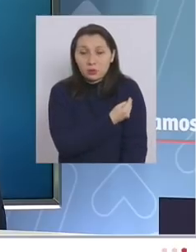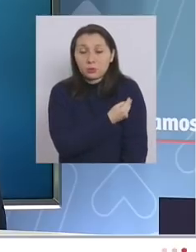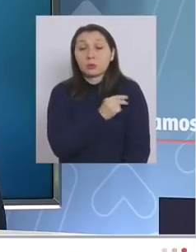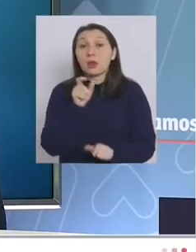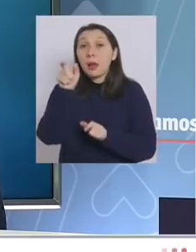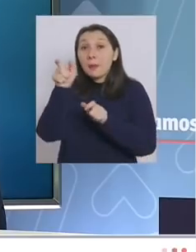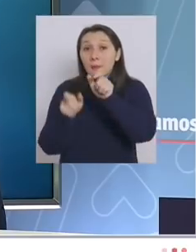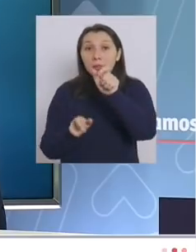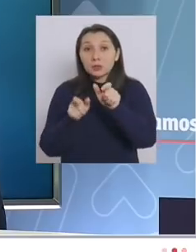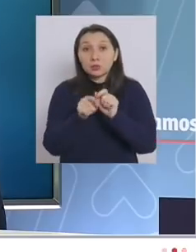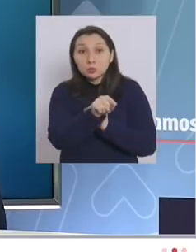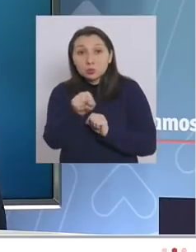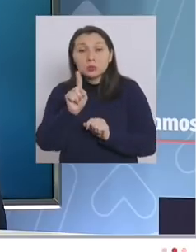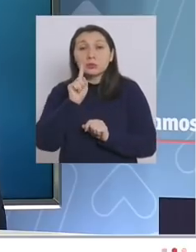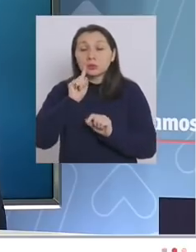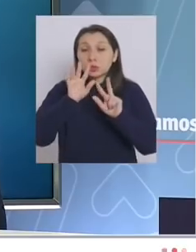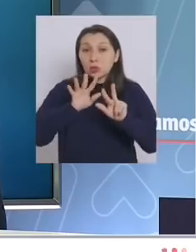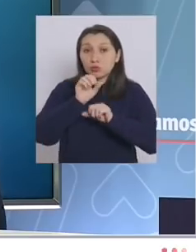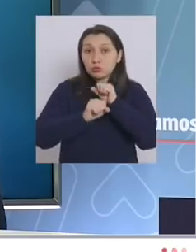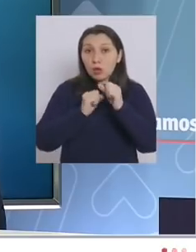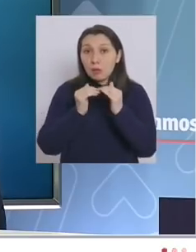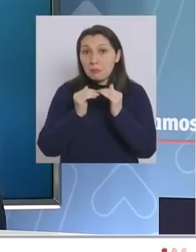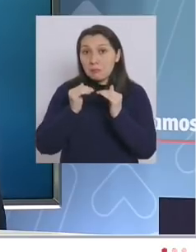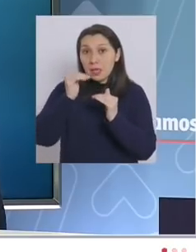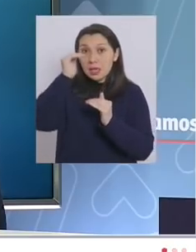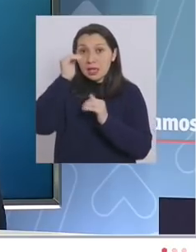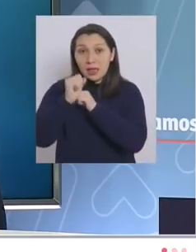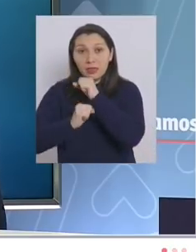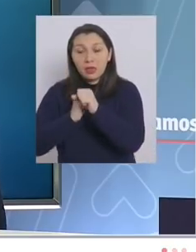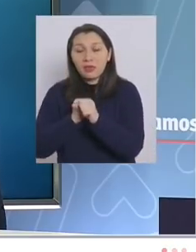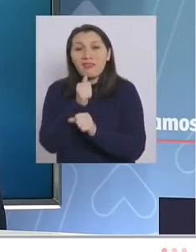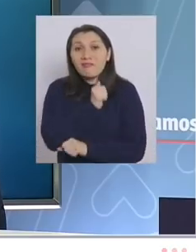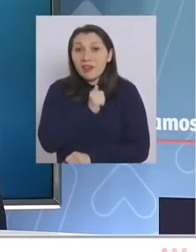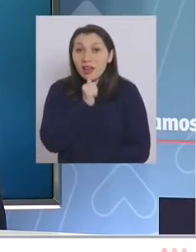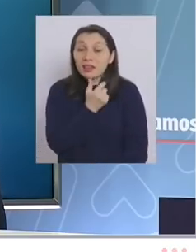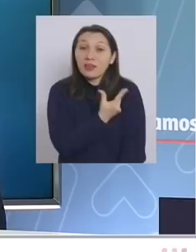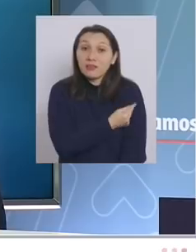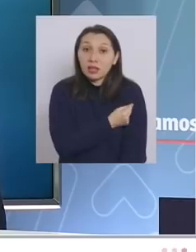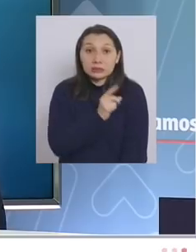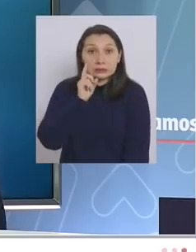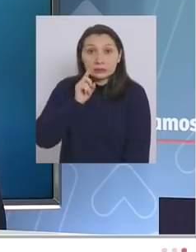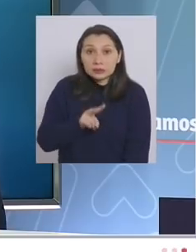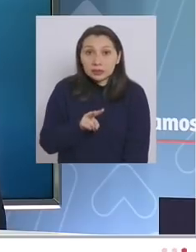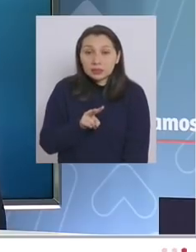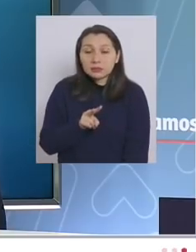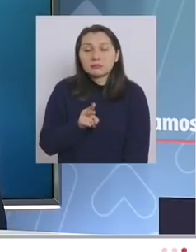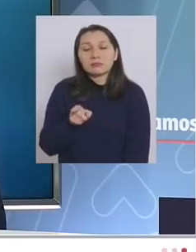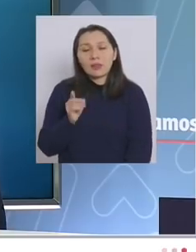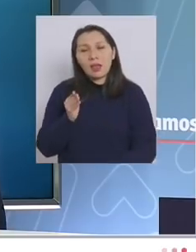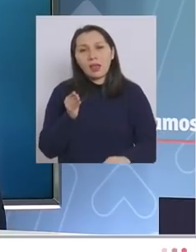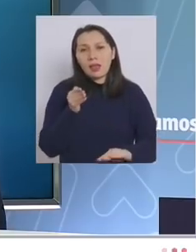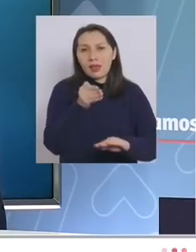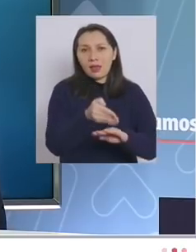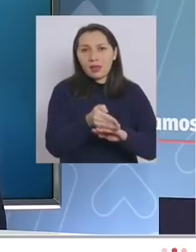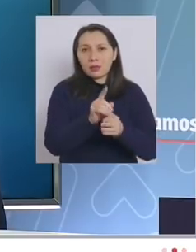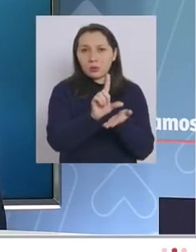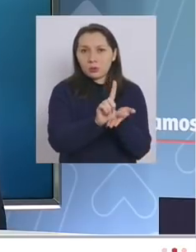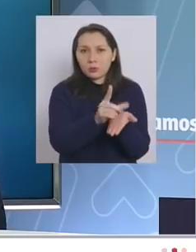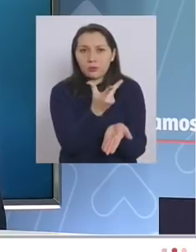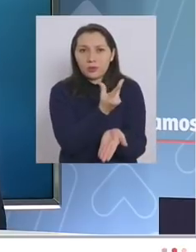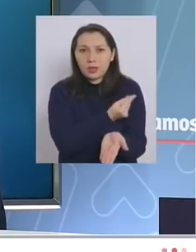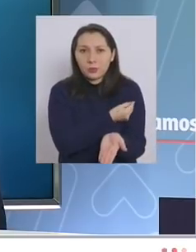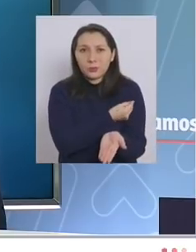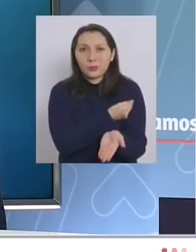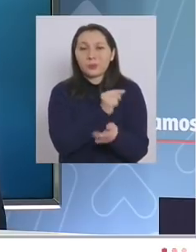todas aquellas personas que tienen 18 años o más y no se han vacunado hasta el momento, que acudan a los centros de